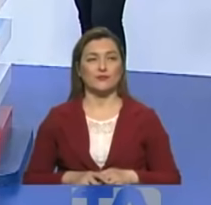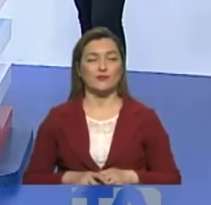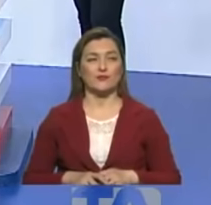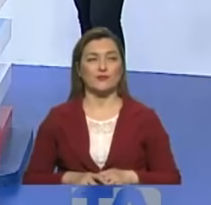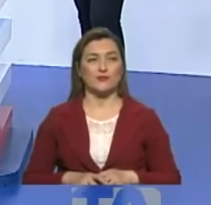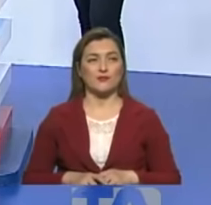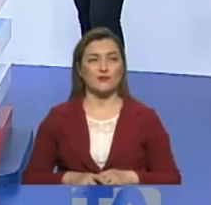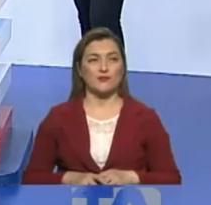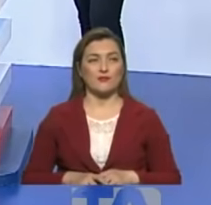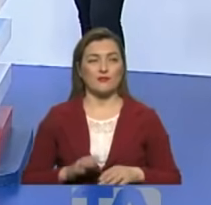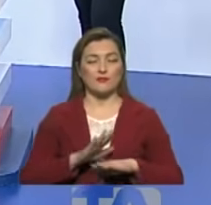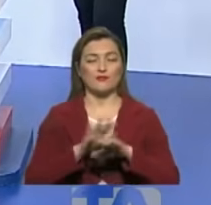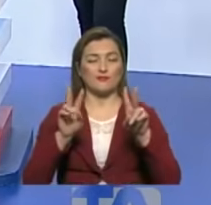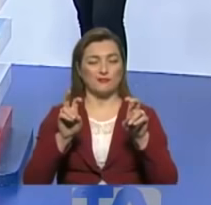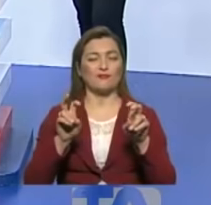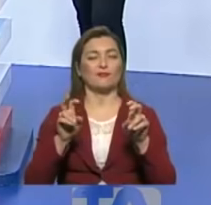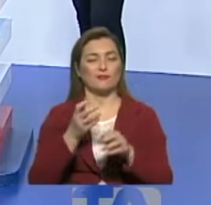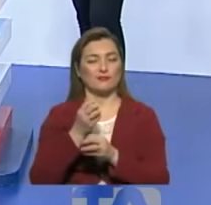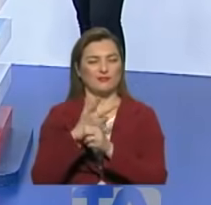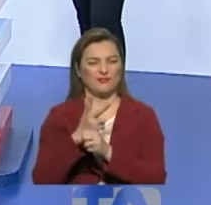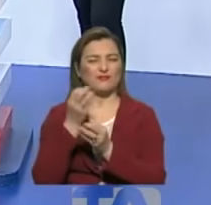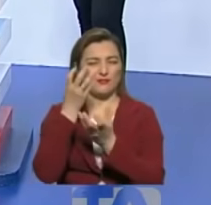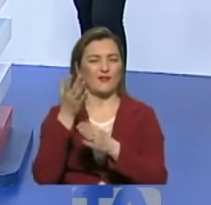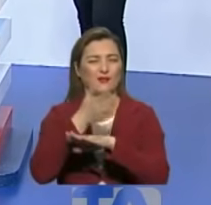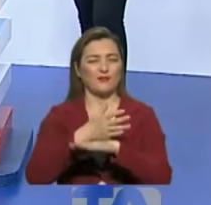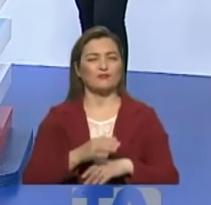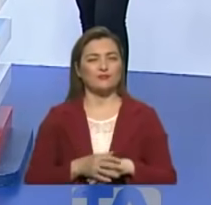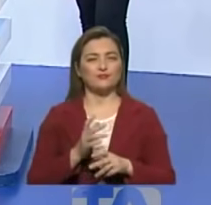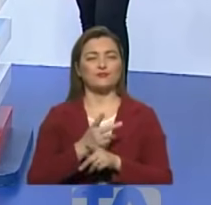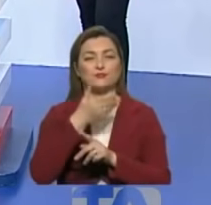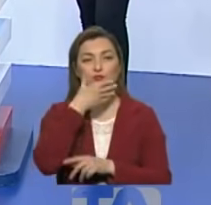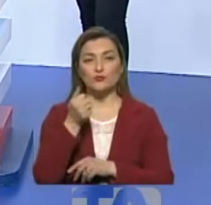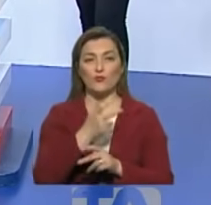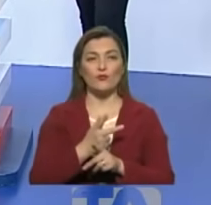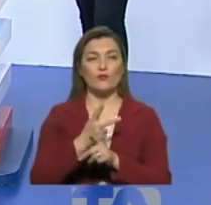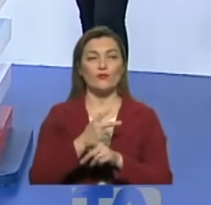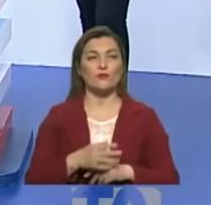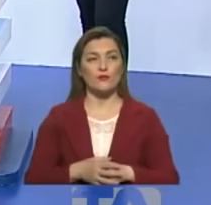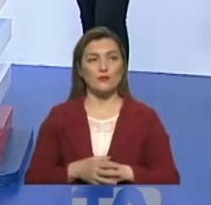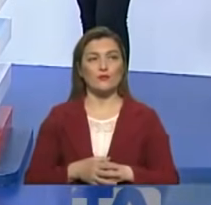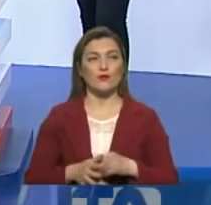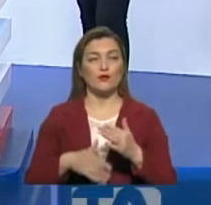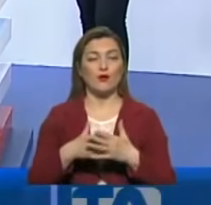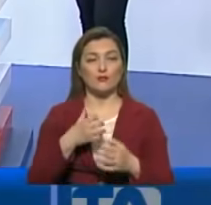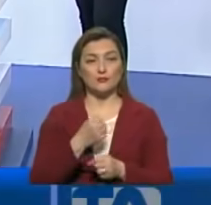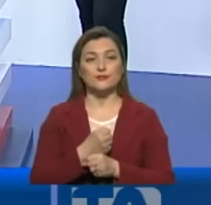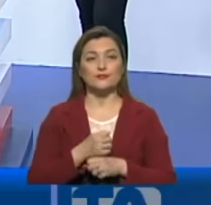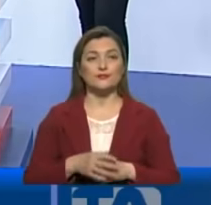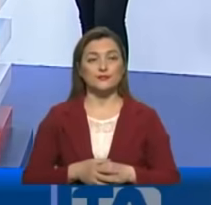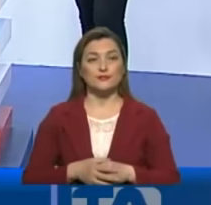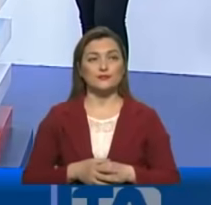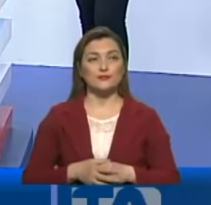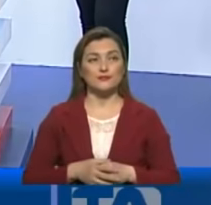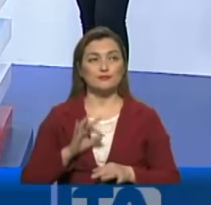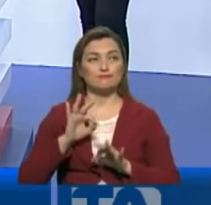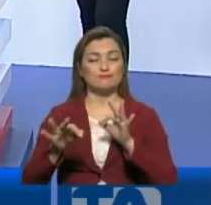nosotros también hicimos un reportaje al respecto, ¿no? Así es, por eso es mejor tener mucho cuidado, seguir manteniendo todas las medidas de bioseguridad para evitar